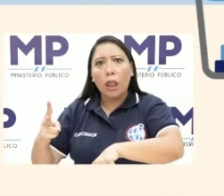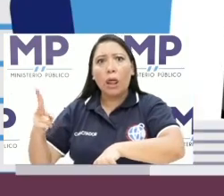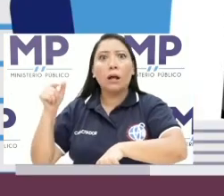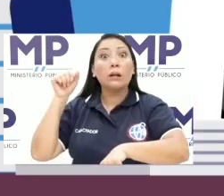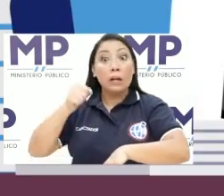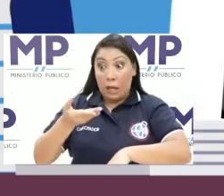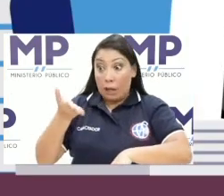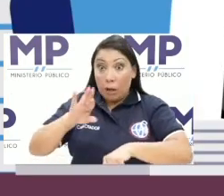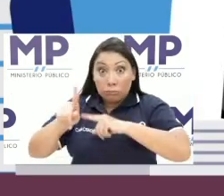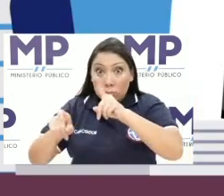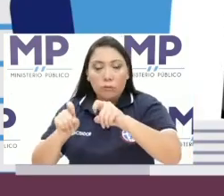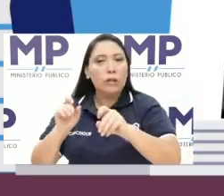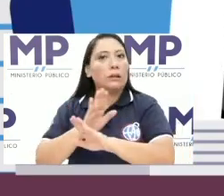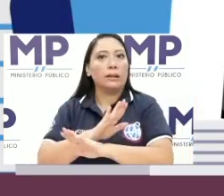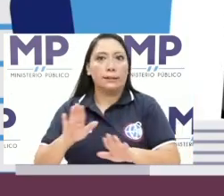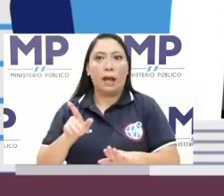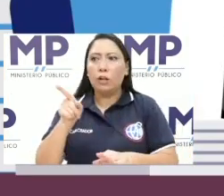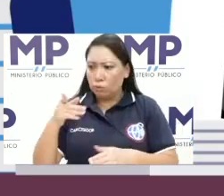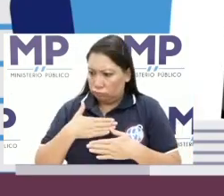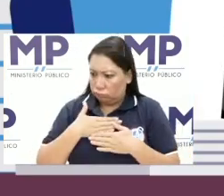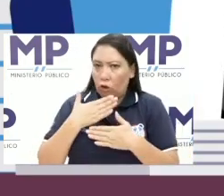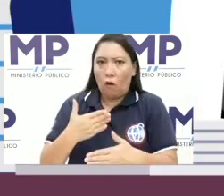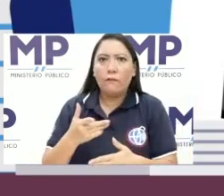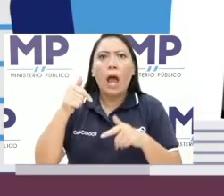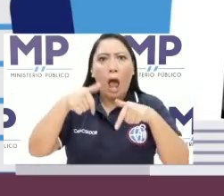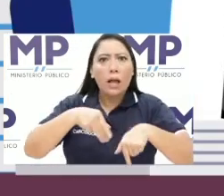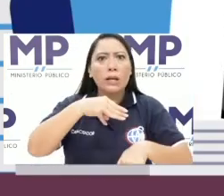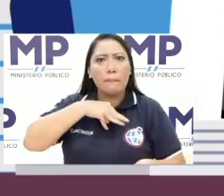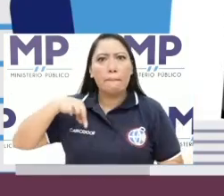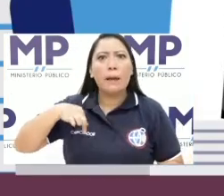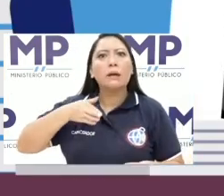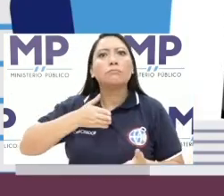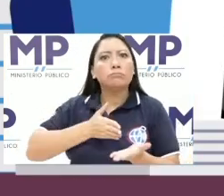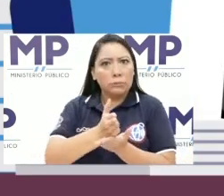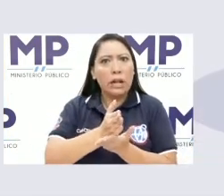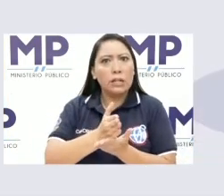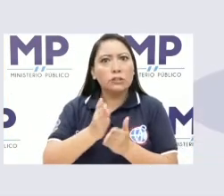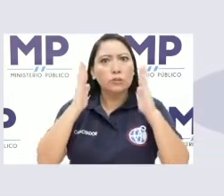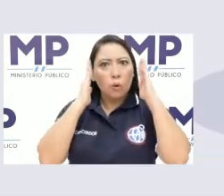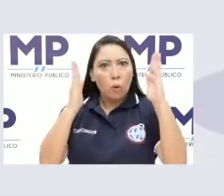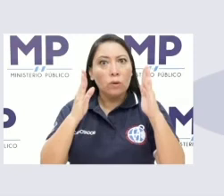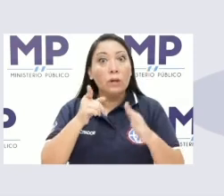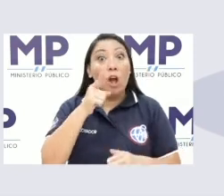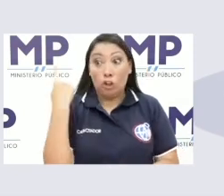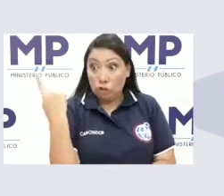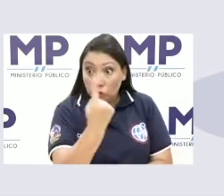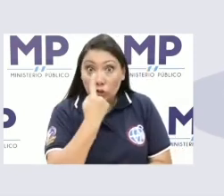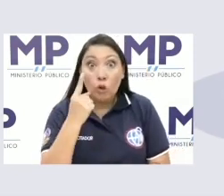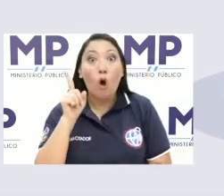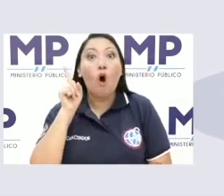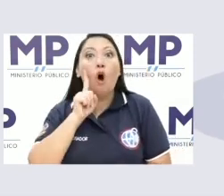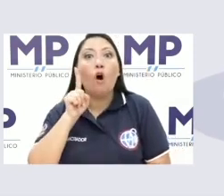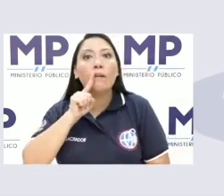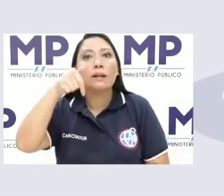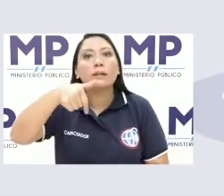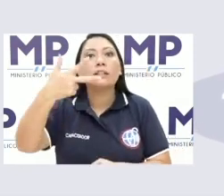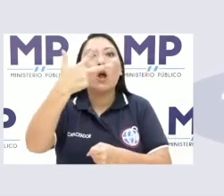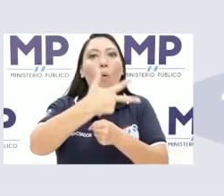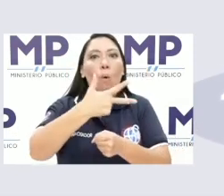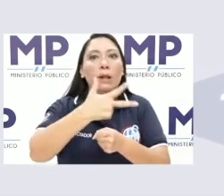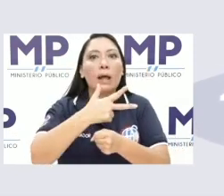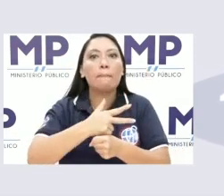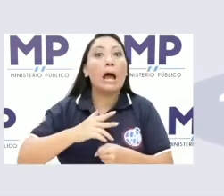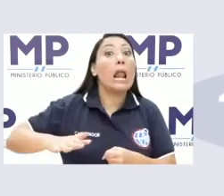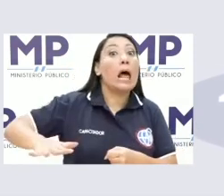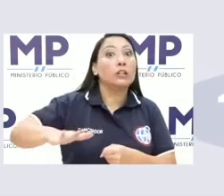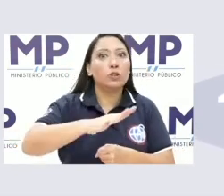ik chawe kubzak akush chkir ya tal chawe katat bishik shukhe konohel ri alitomap alapomap mankap